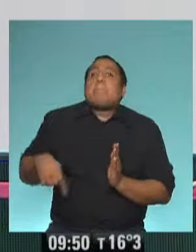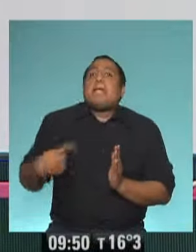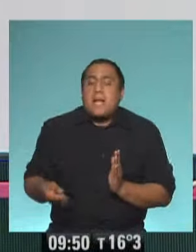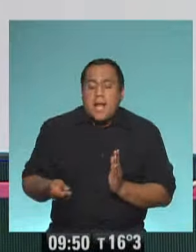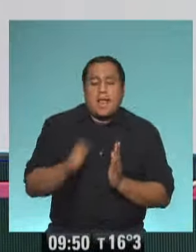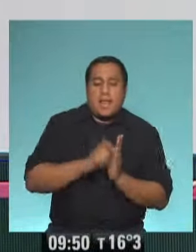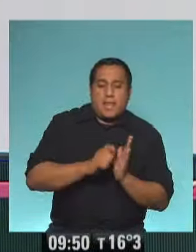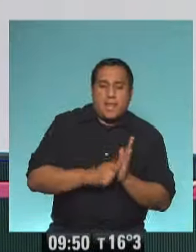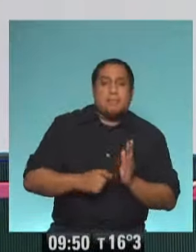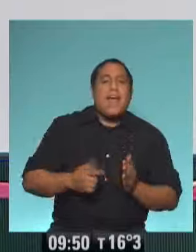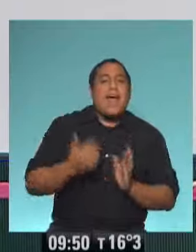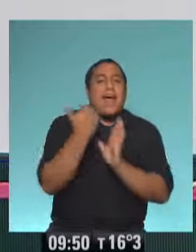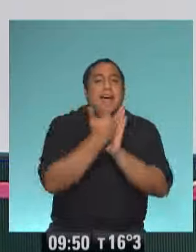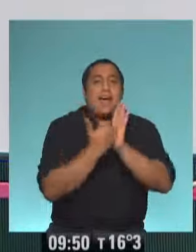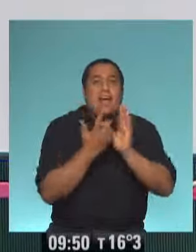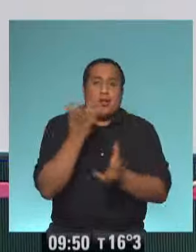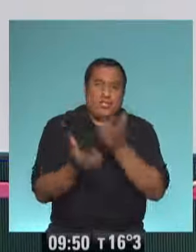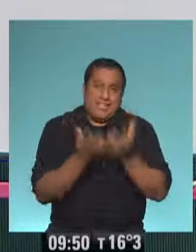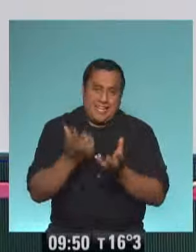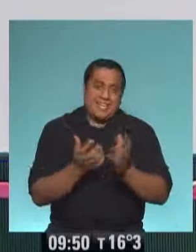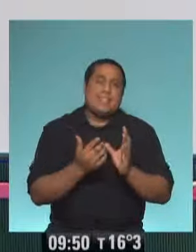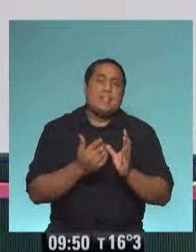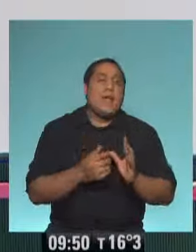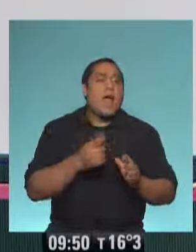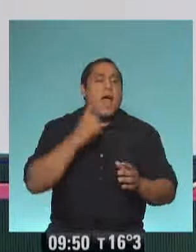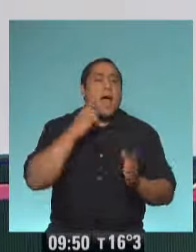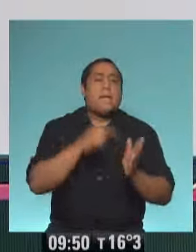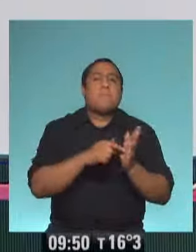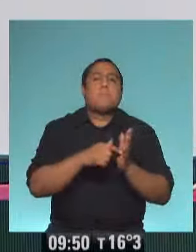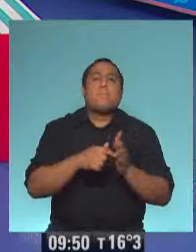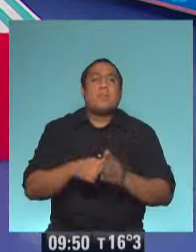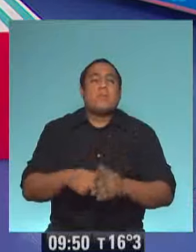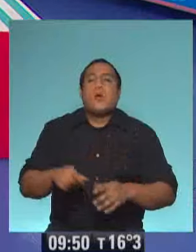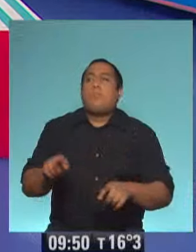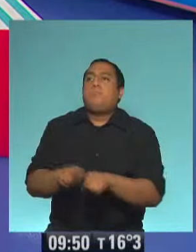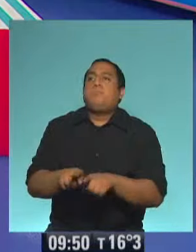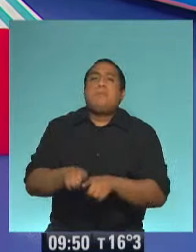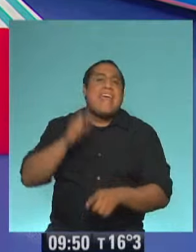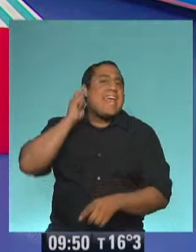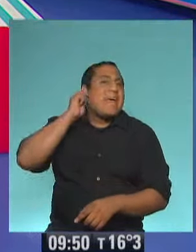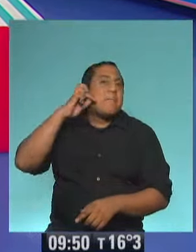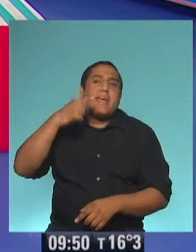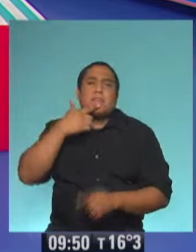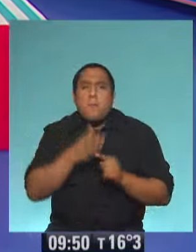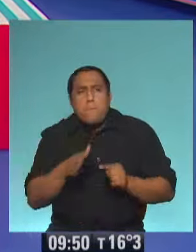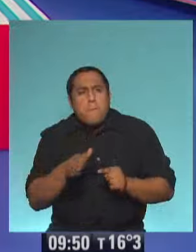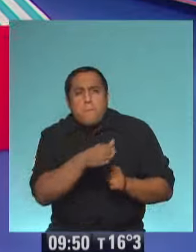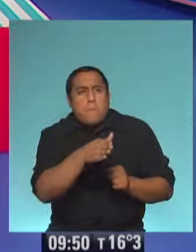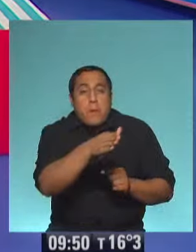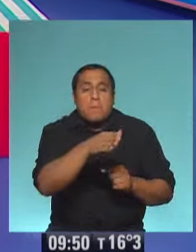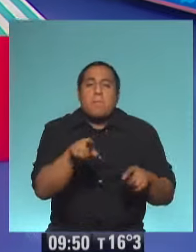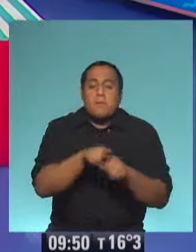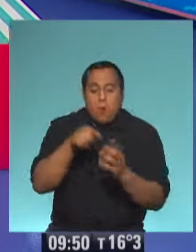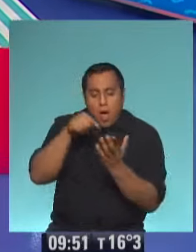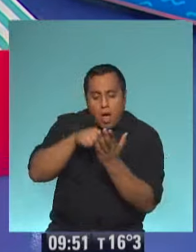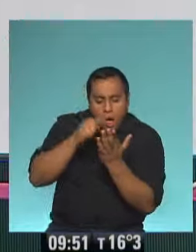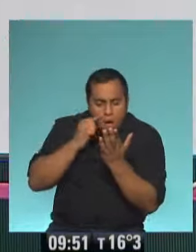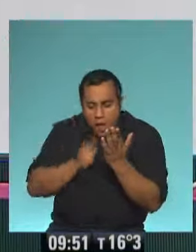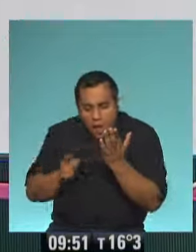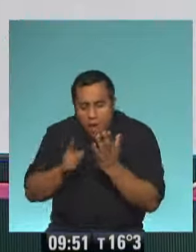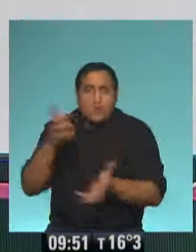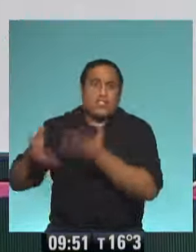decir, la receta. La receta. Que sería como el mapa del tesoro, el GPS que nos conduce a una comida riquísima. Exactamente, la explicación de